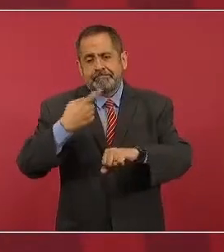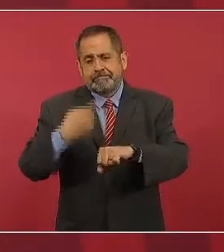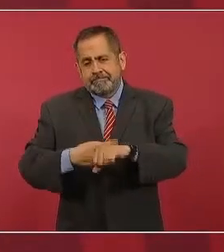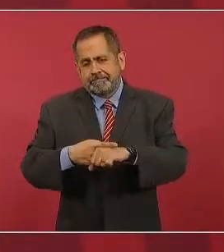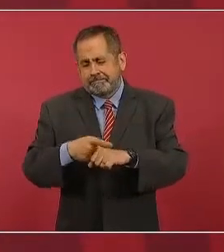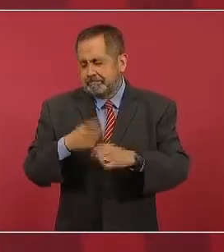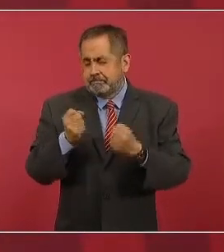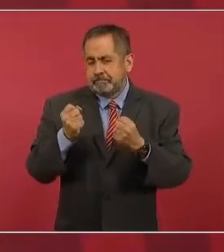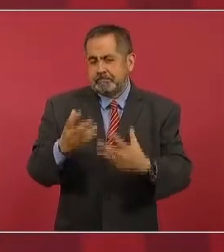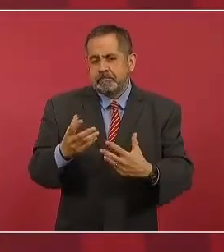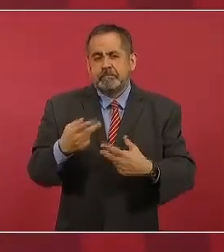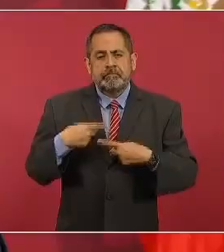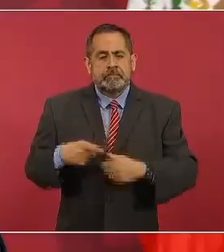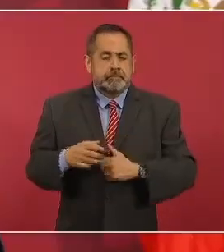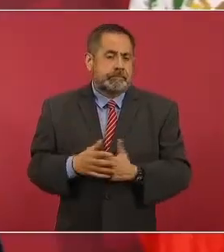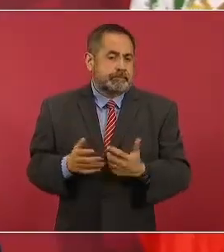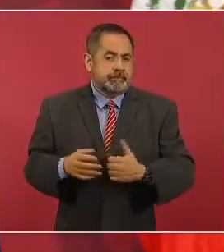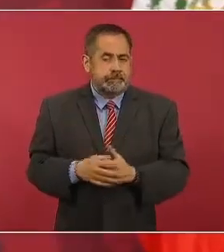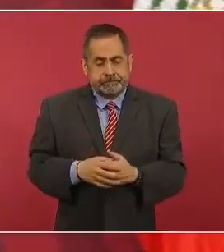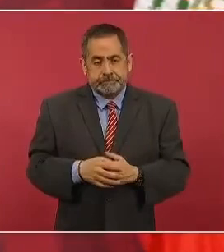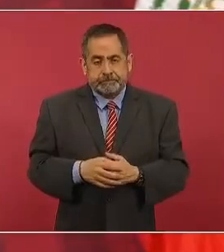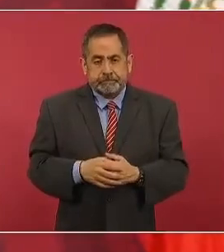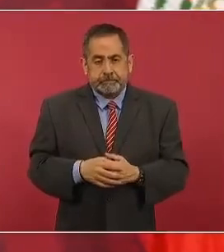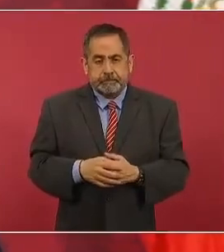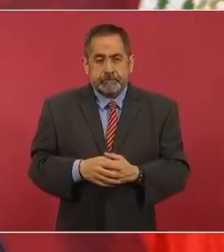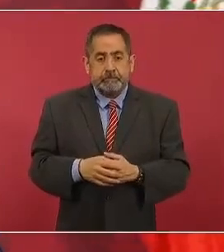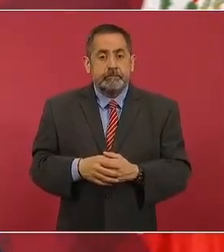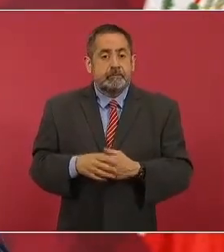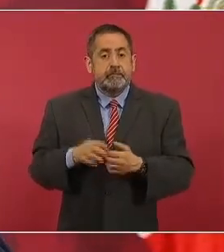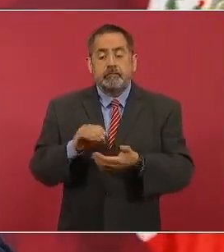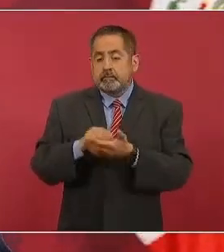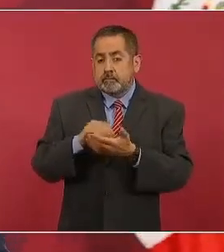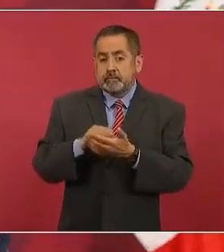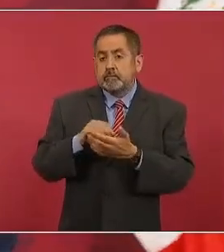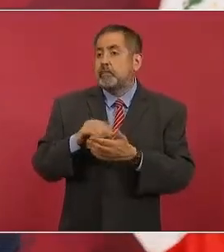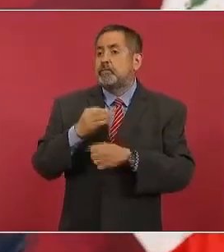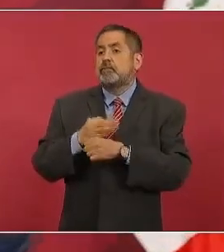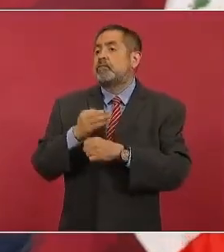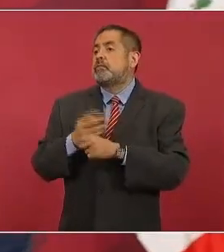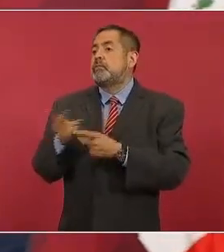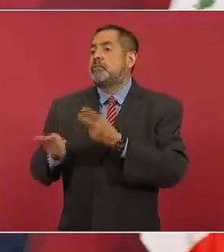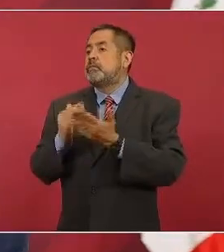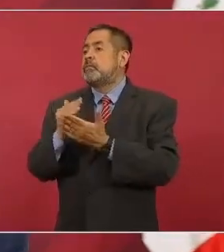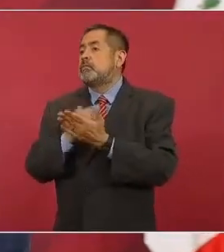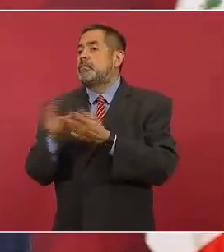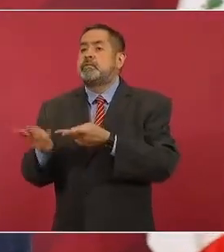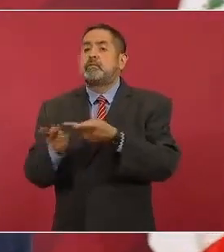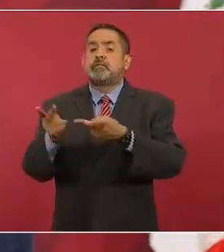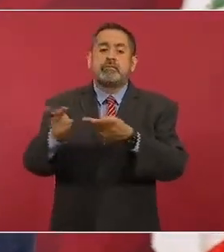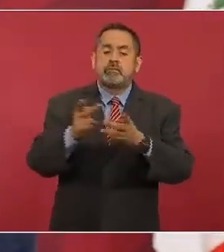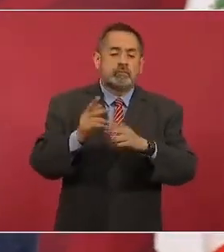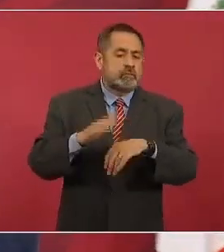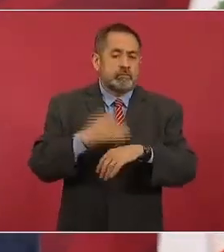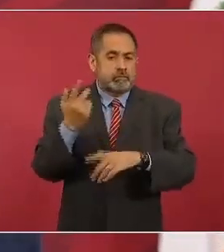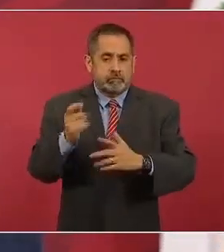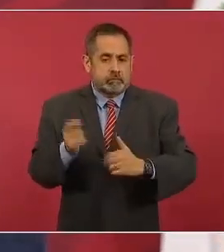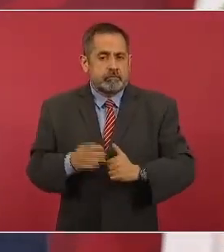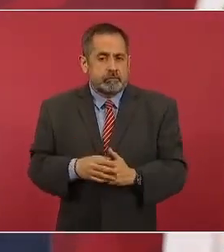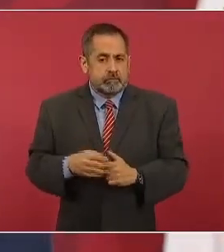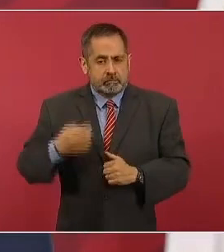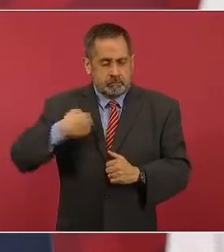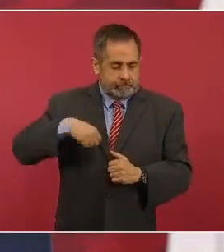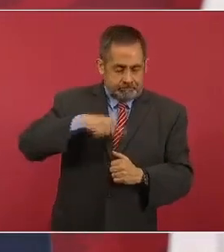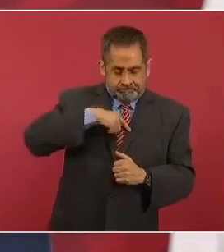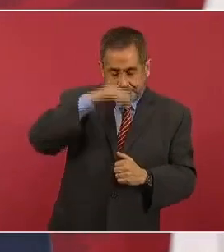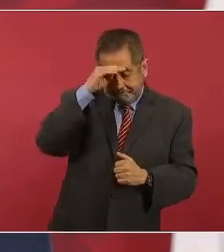Todavía estamos esperando los resultados de una encuesta porque nosotros